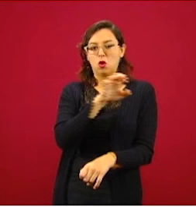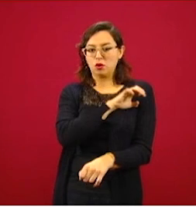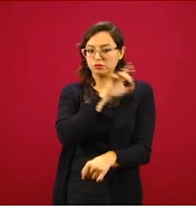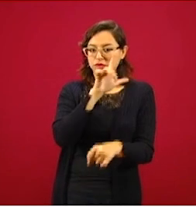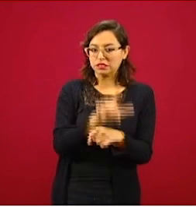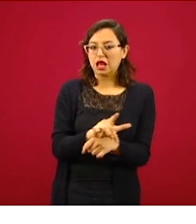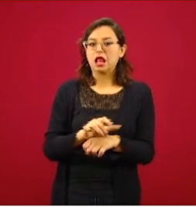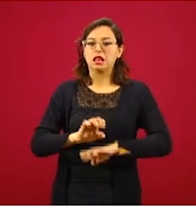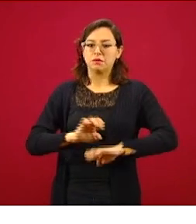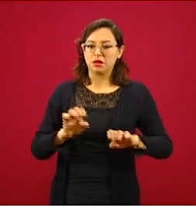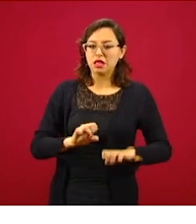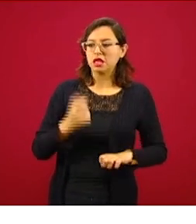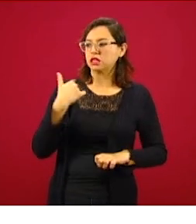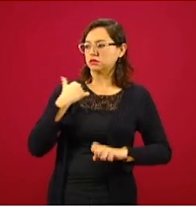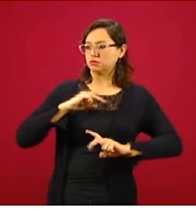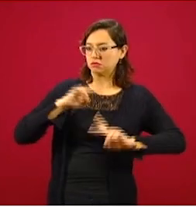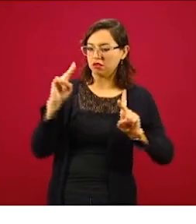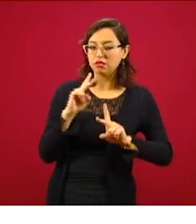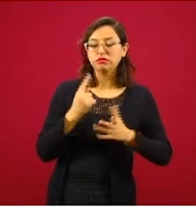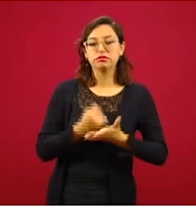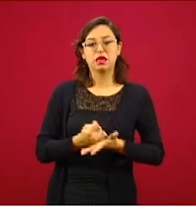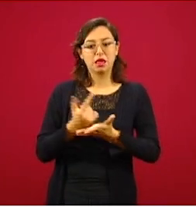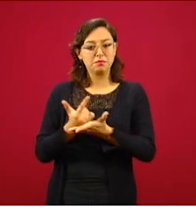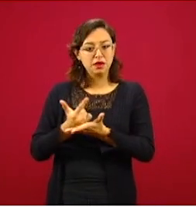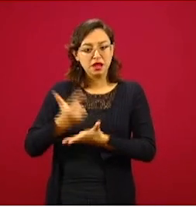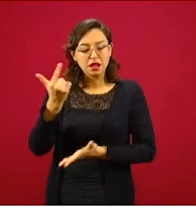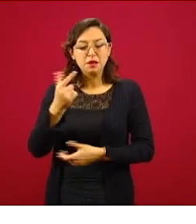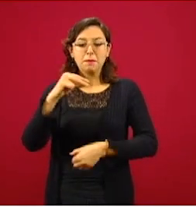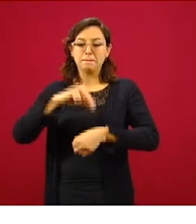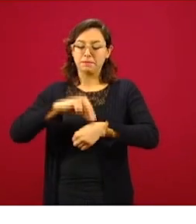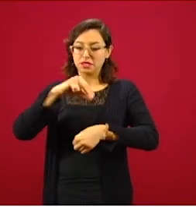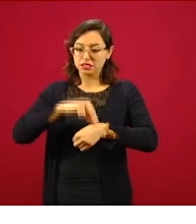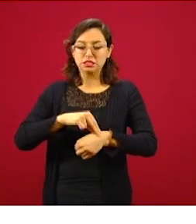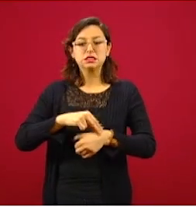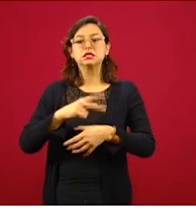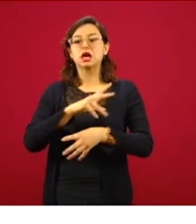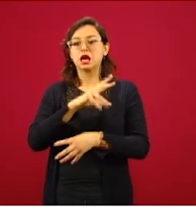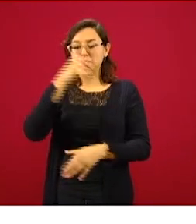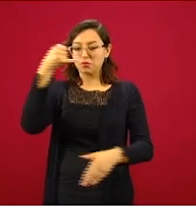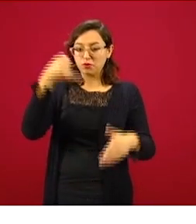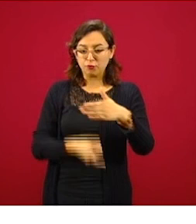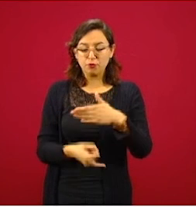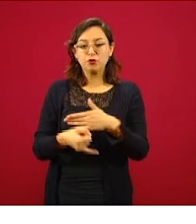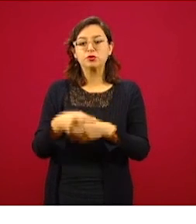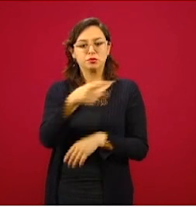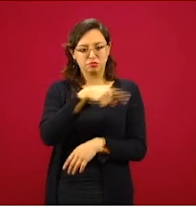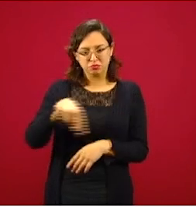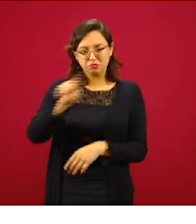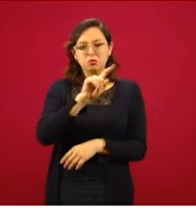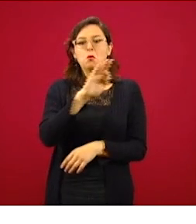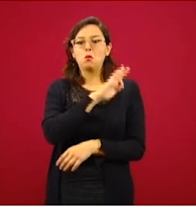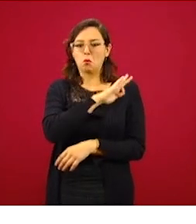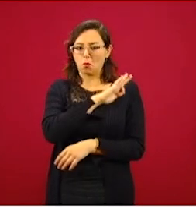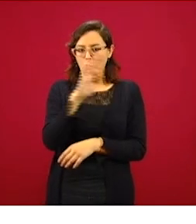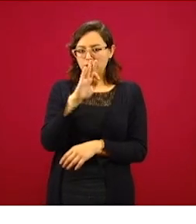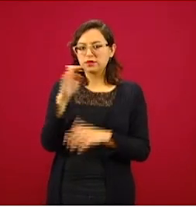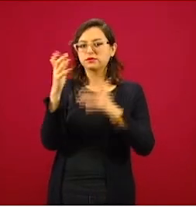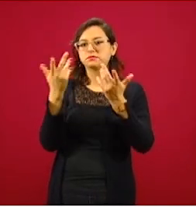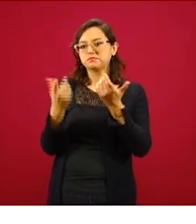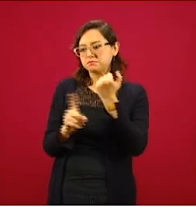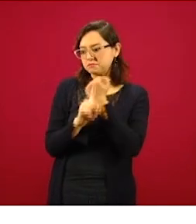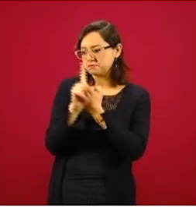neumología, en la misma terapia intensiva, medicina interna, capacitados para la atención